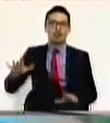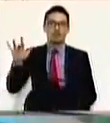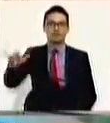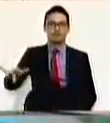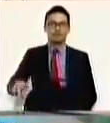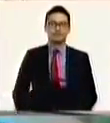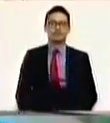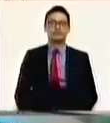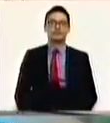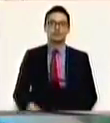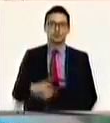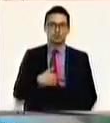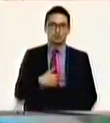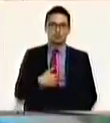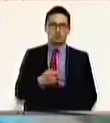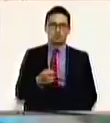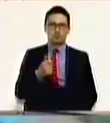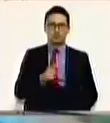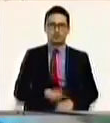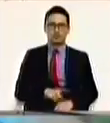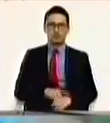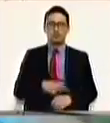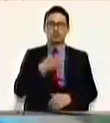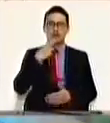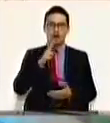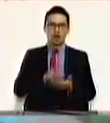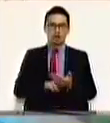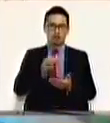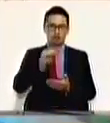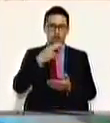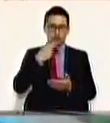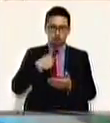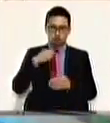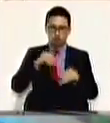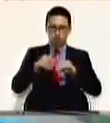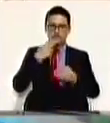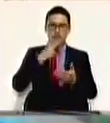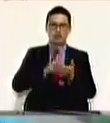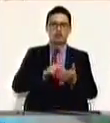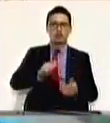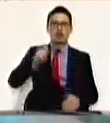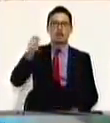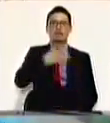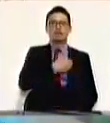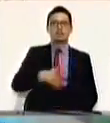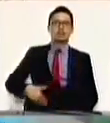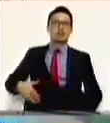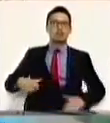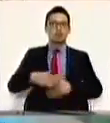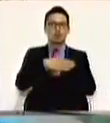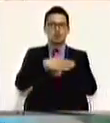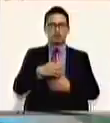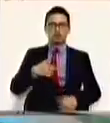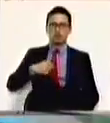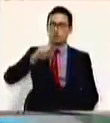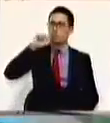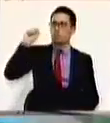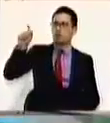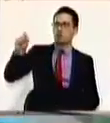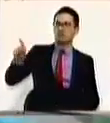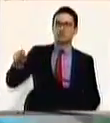Le he mandado una carta, antes de que se me acote el tiempo, al señor presidente de la República preguntándole varias cosas.